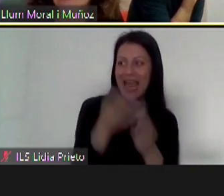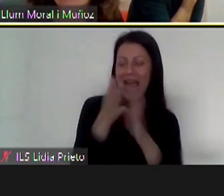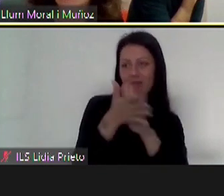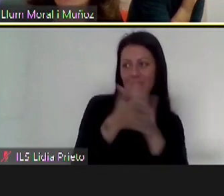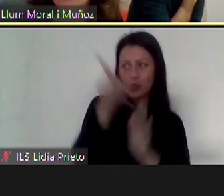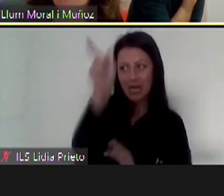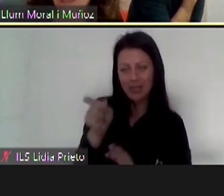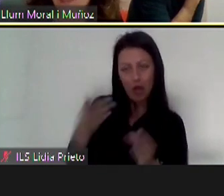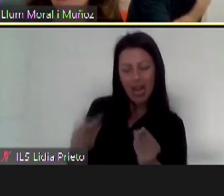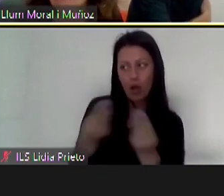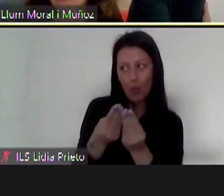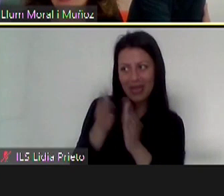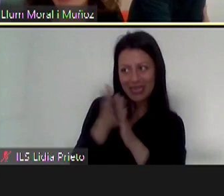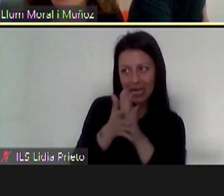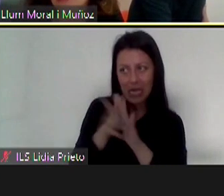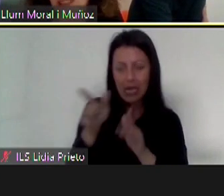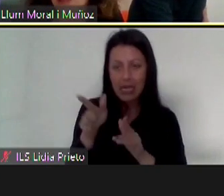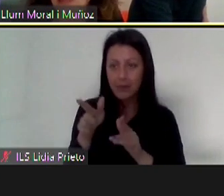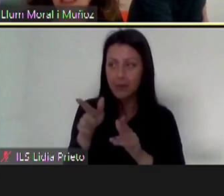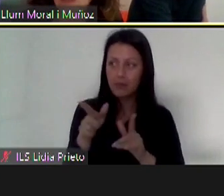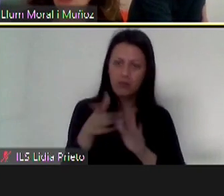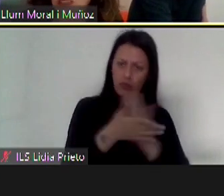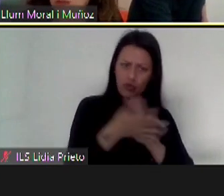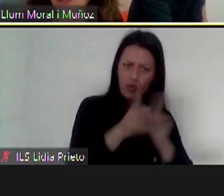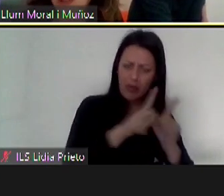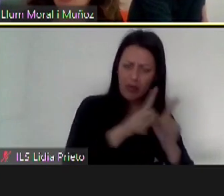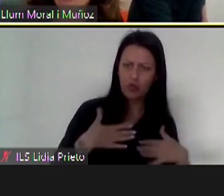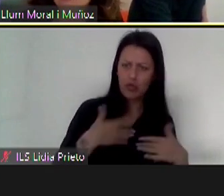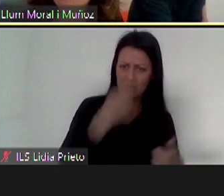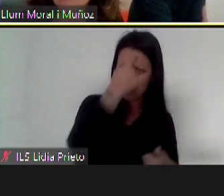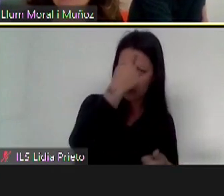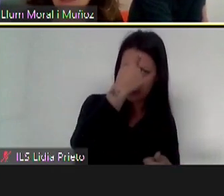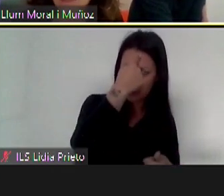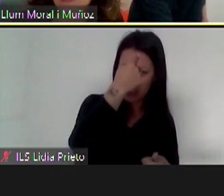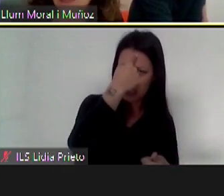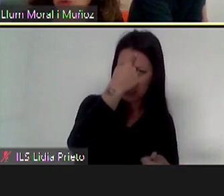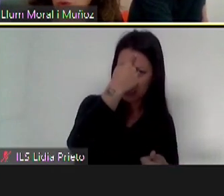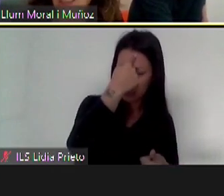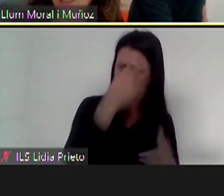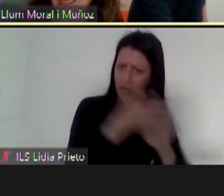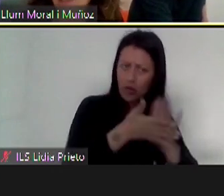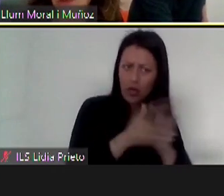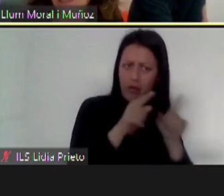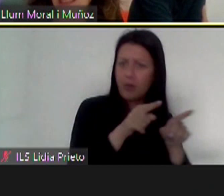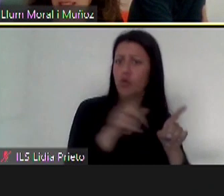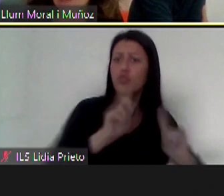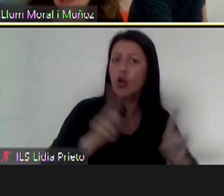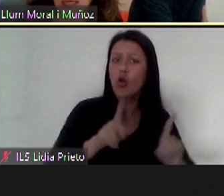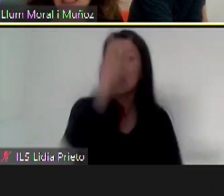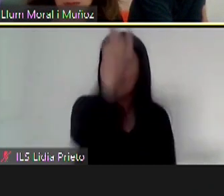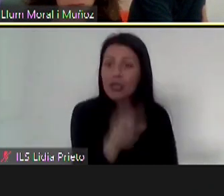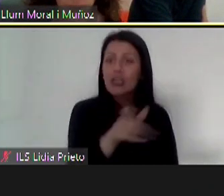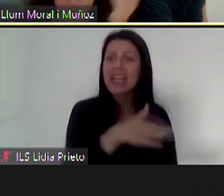mental, en este caso o con discapacidad. Esto se ha ido revirtiendo y son las propias personas las que quieren ser preguntadas y quieren